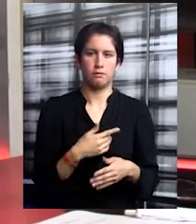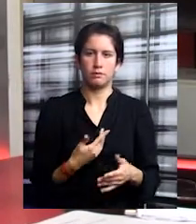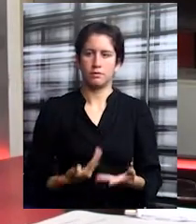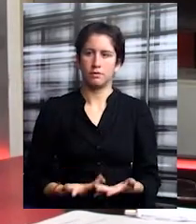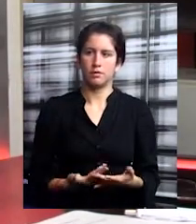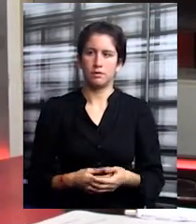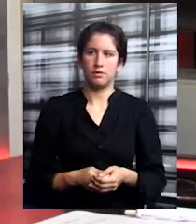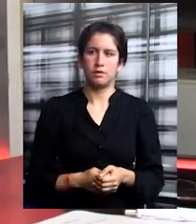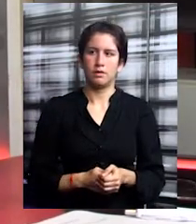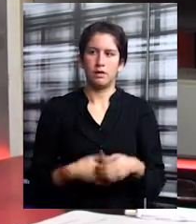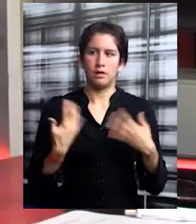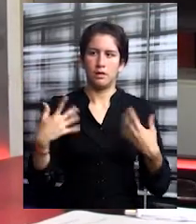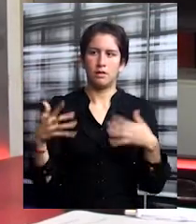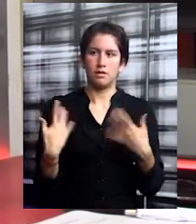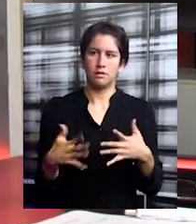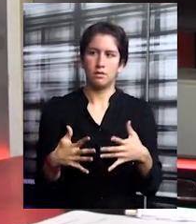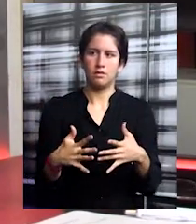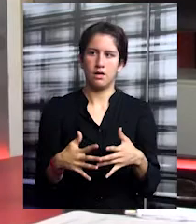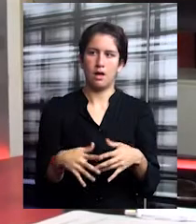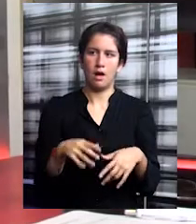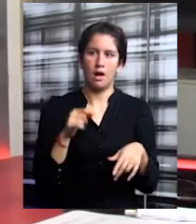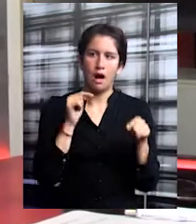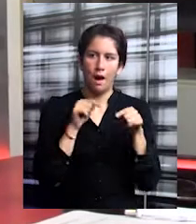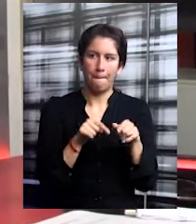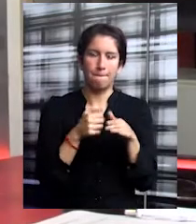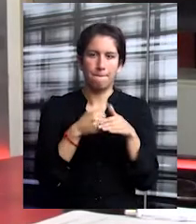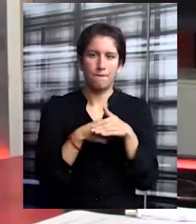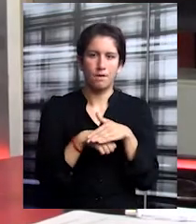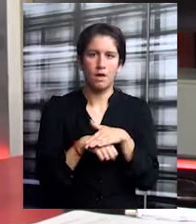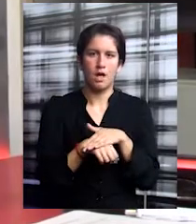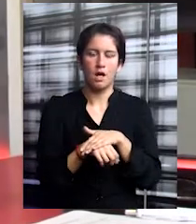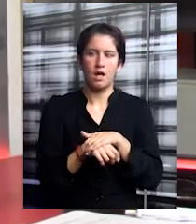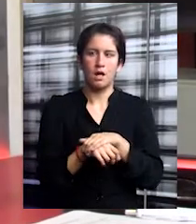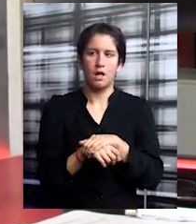para allá, ni que genere lo mismo que sí que existe, por ejemplo, acá en Valparaíso, en